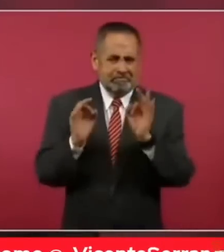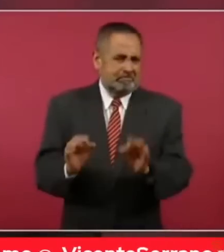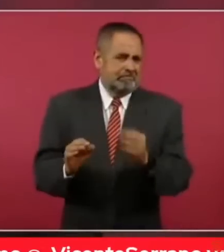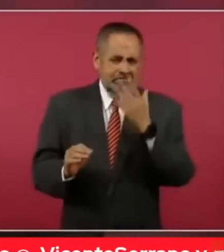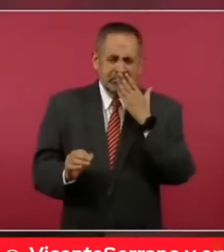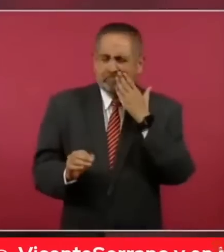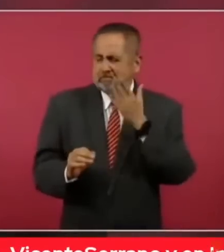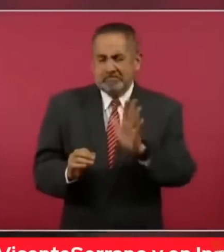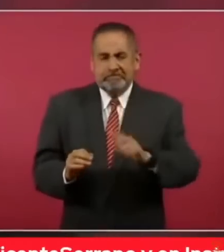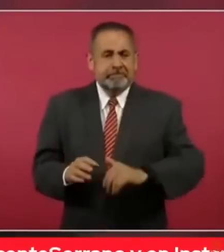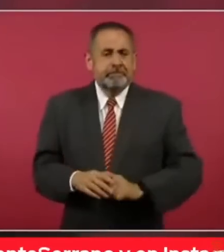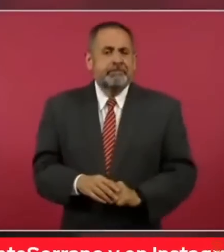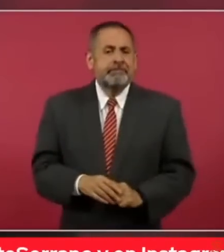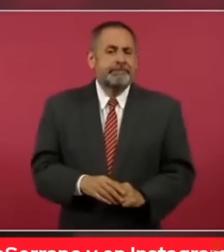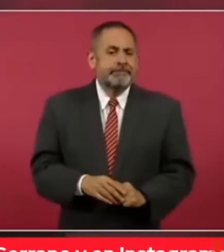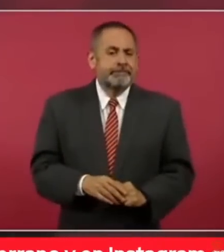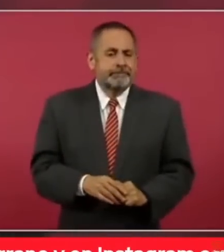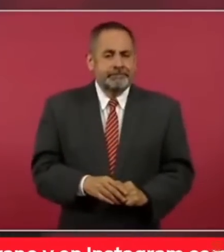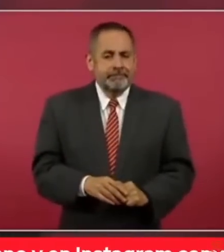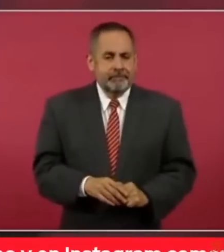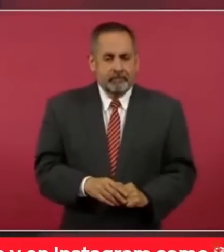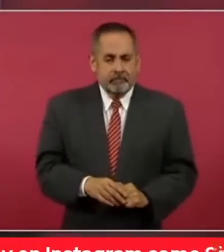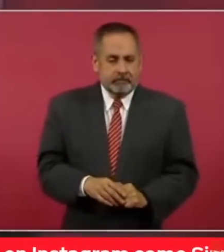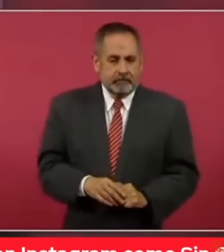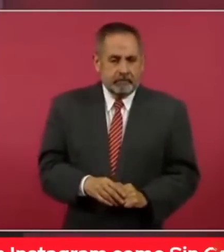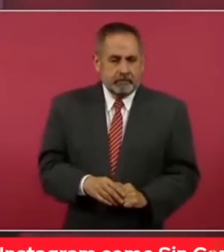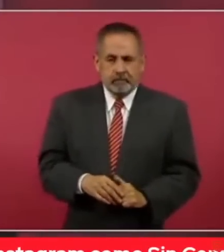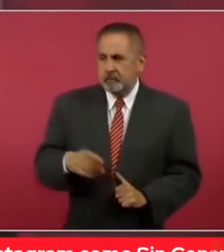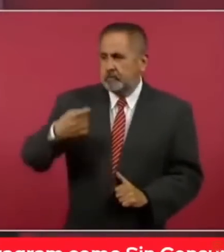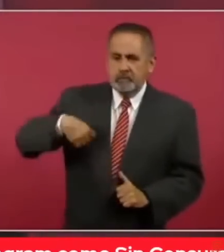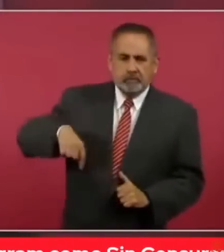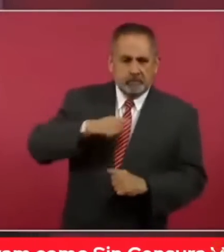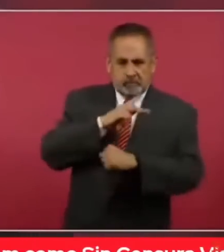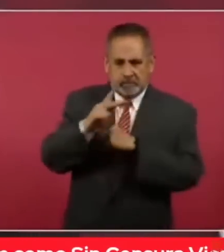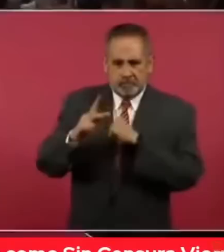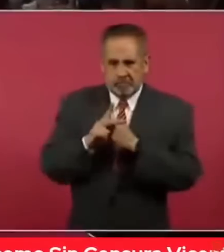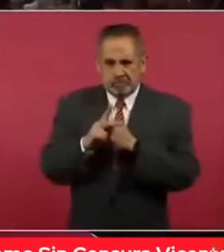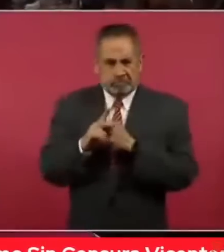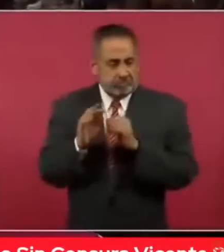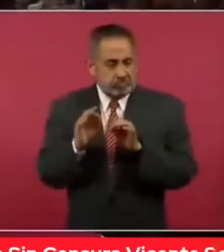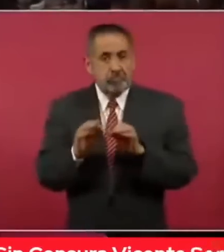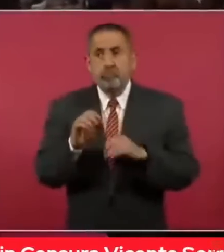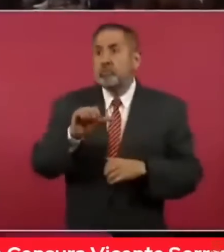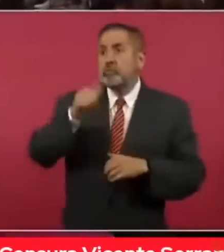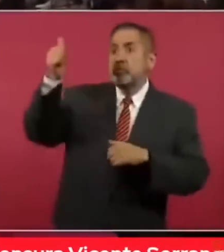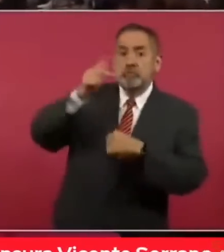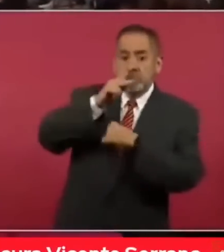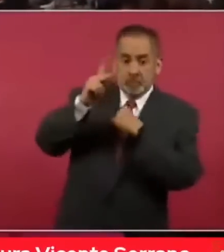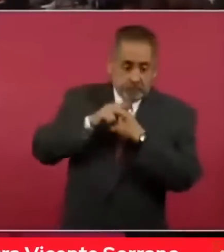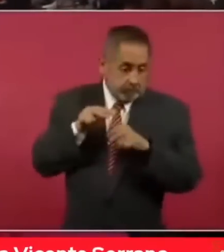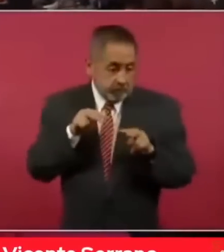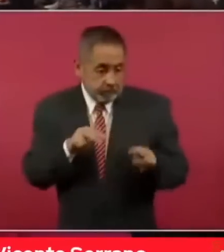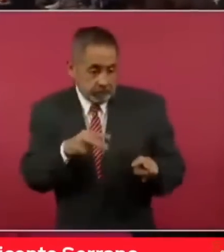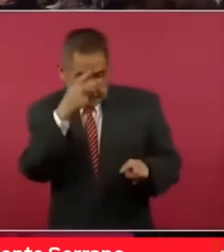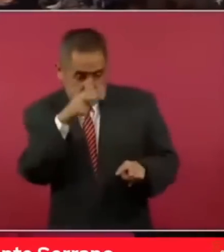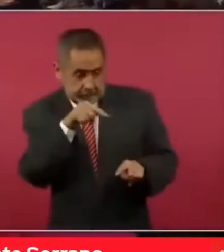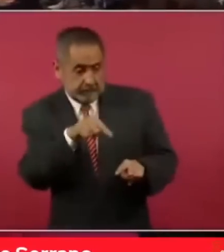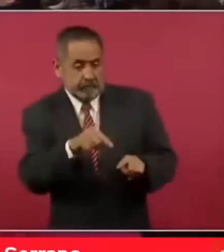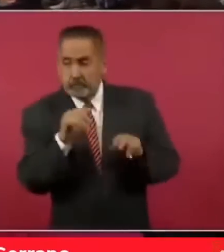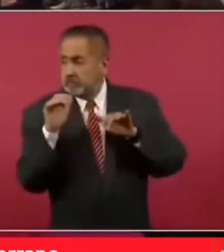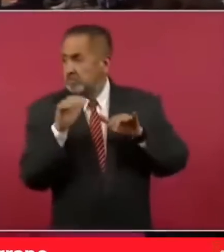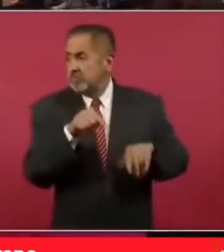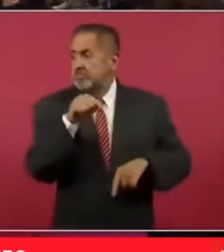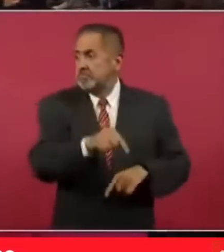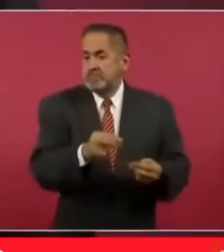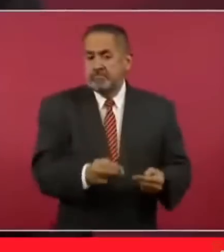Absolutamente. Este es un país muy atractivo, México, para la inversión foránea, para la inversión